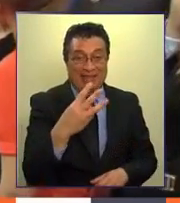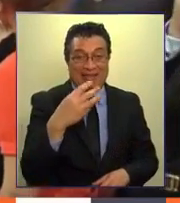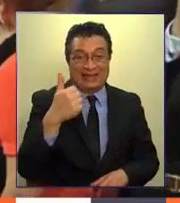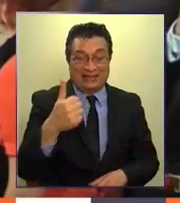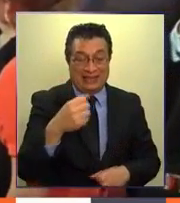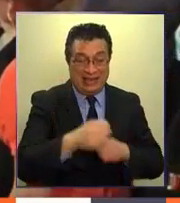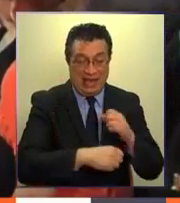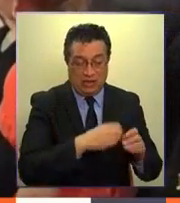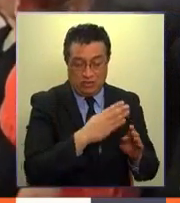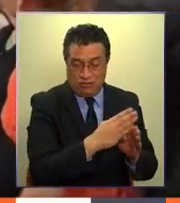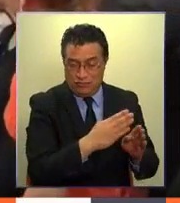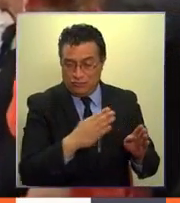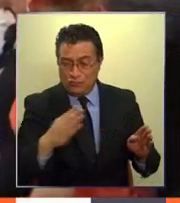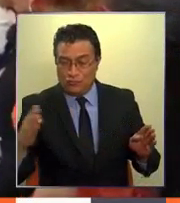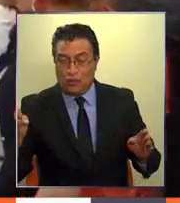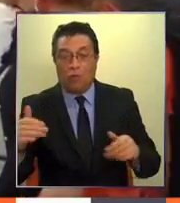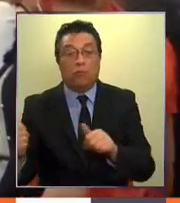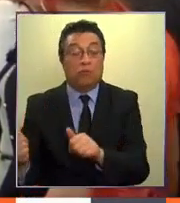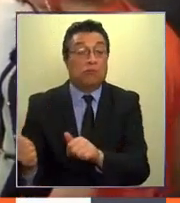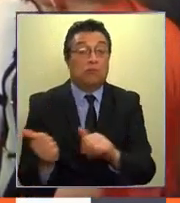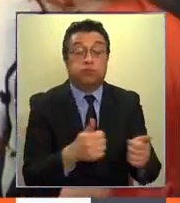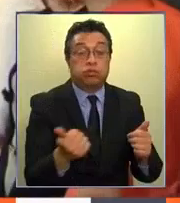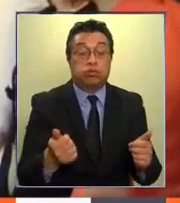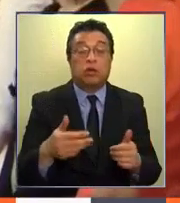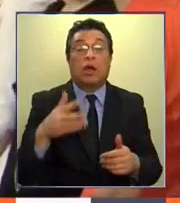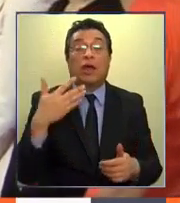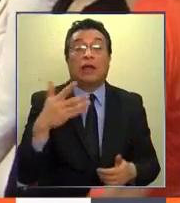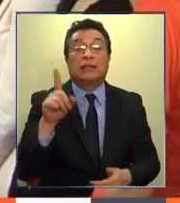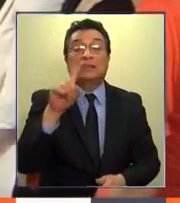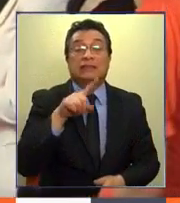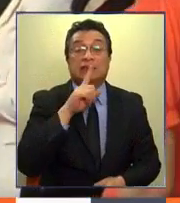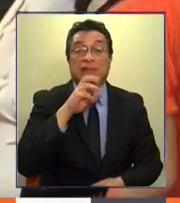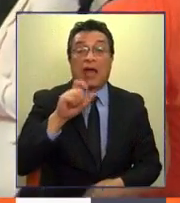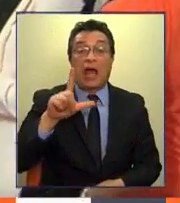años seguidos, superando incluso a Joseph Stalin.